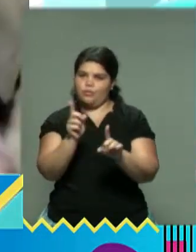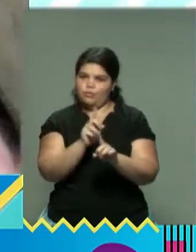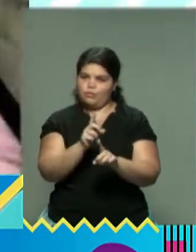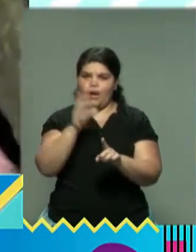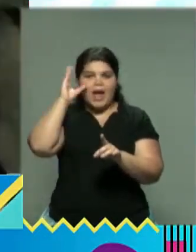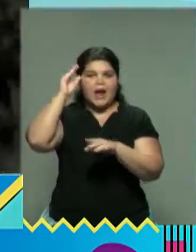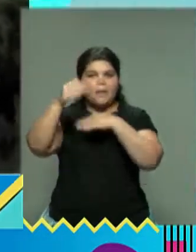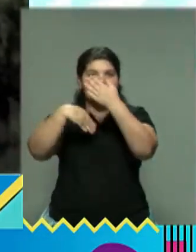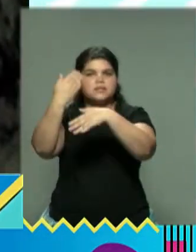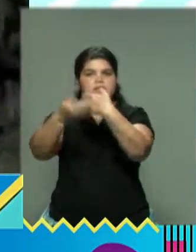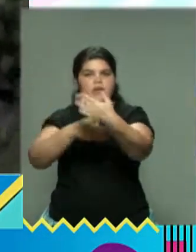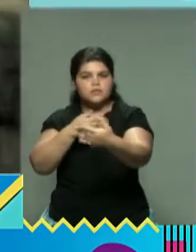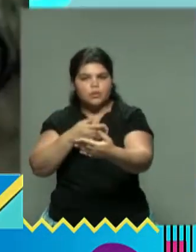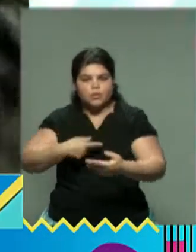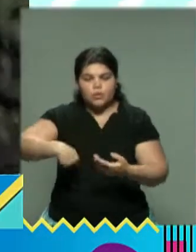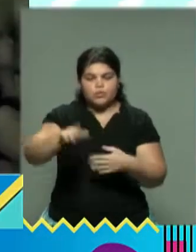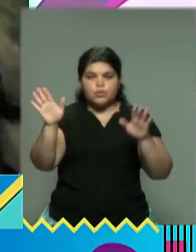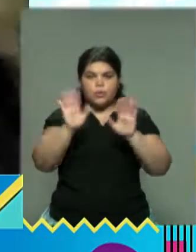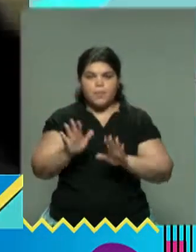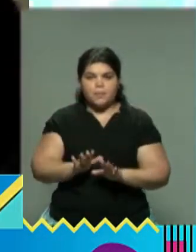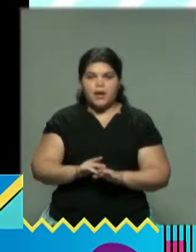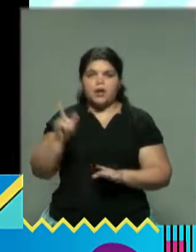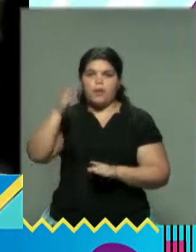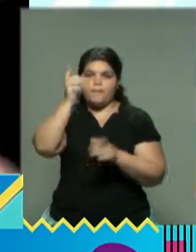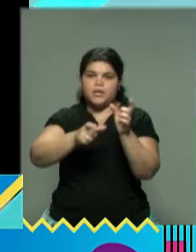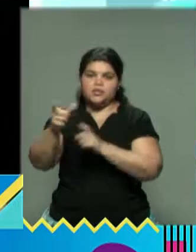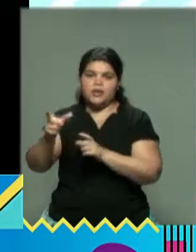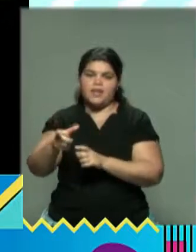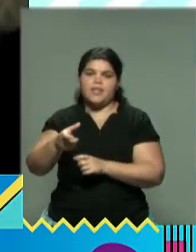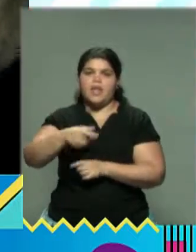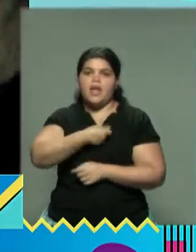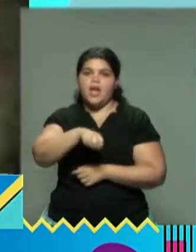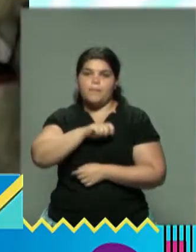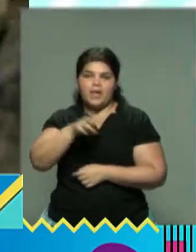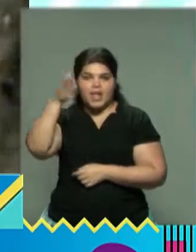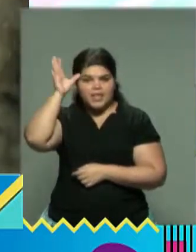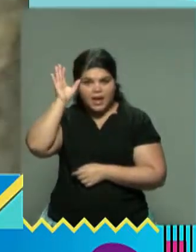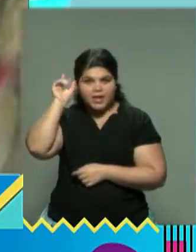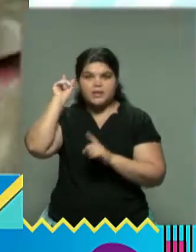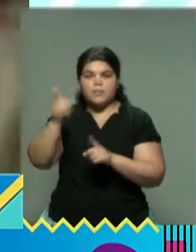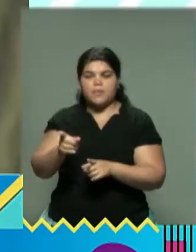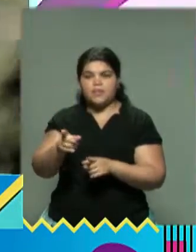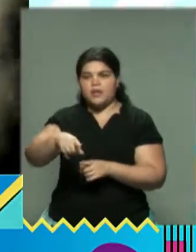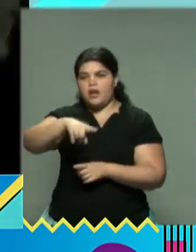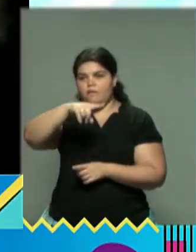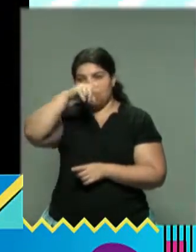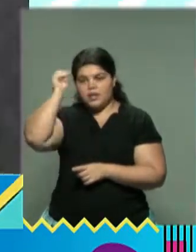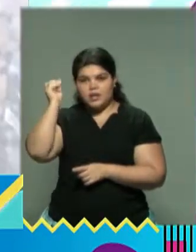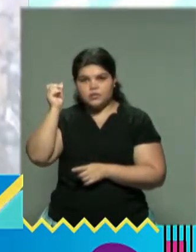capacitación la hemos hecho con españoles, con italianos y a través de la Federación Latinoamericana, que es la